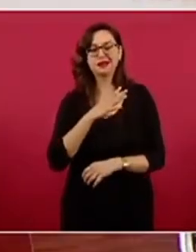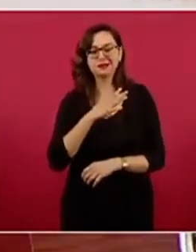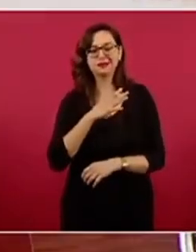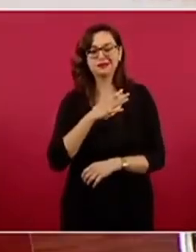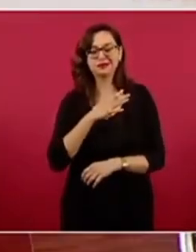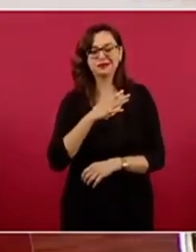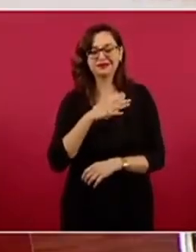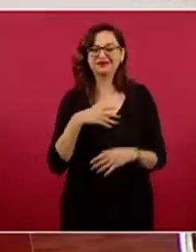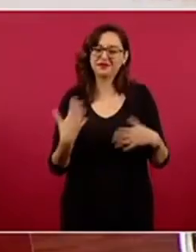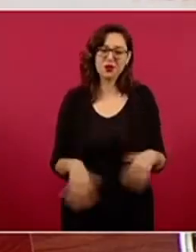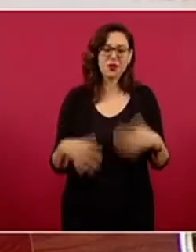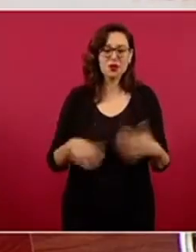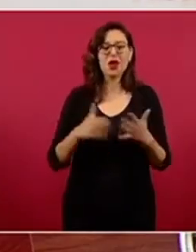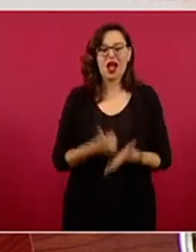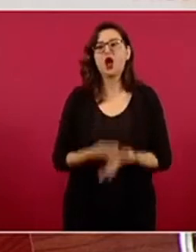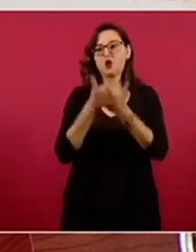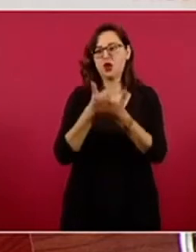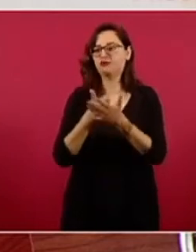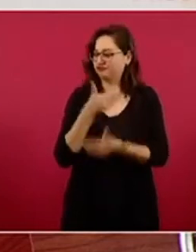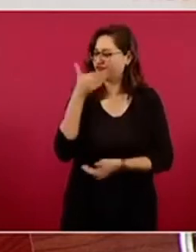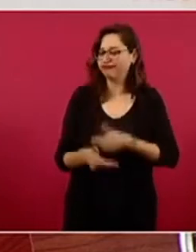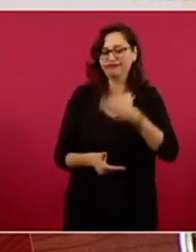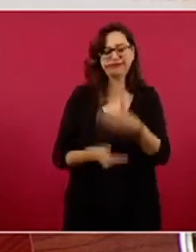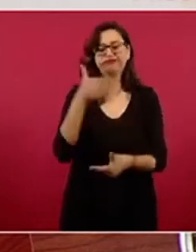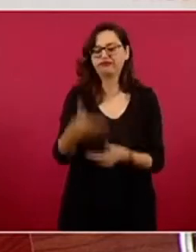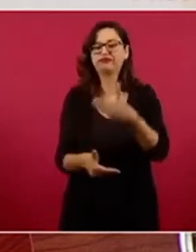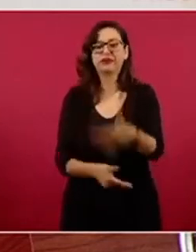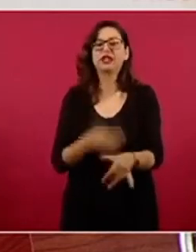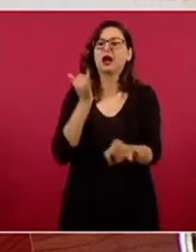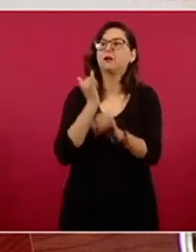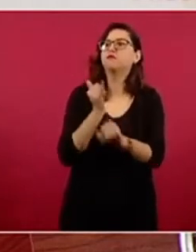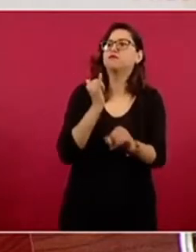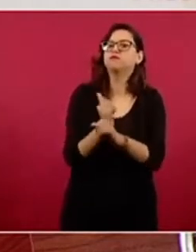Y esto va a ayudar mucho en el propósito de